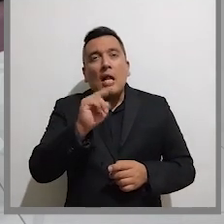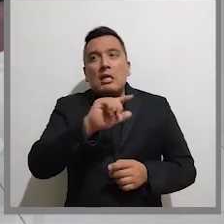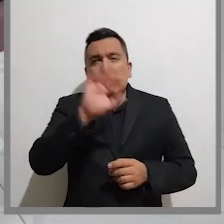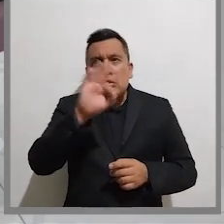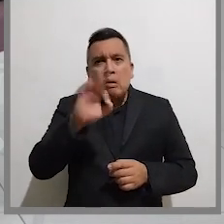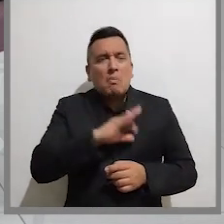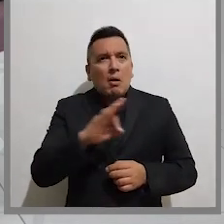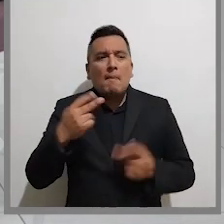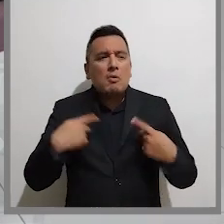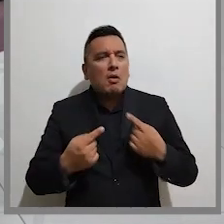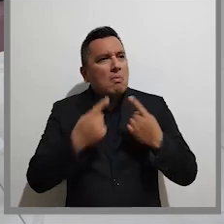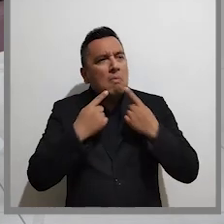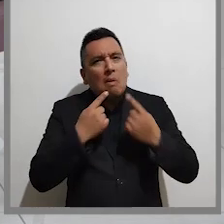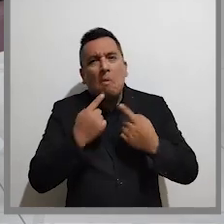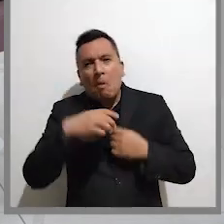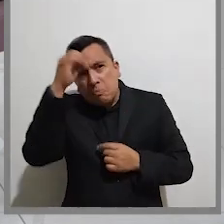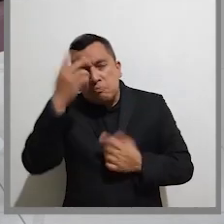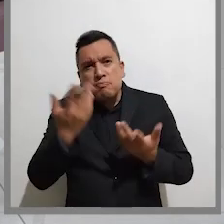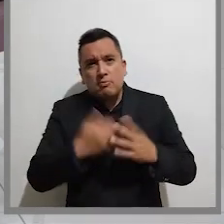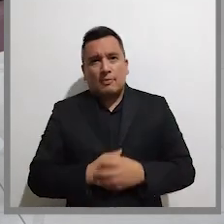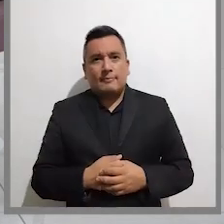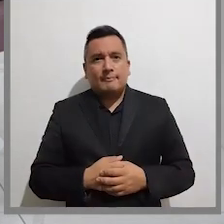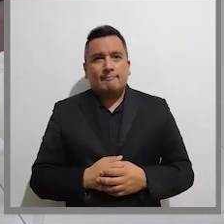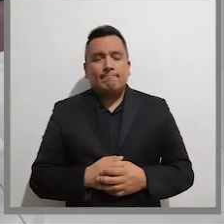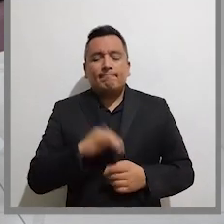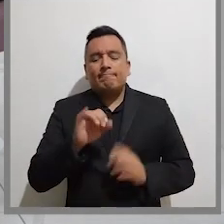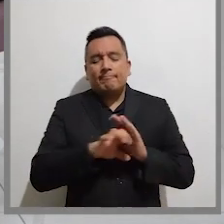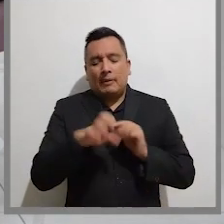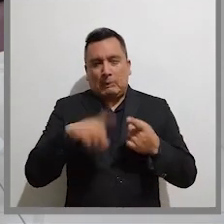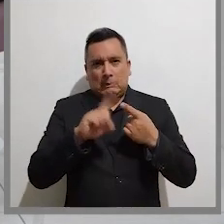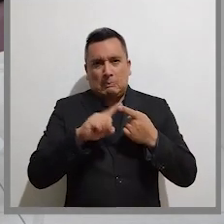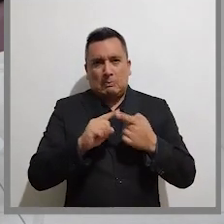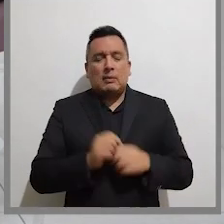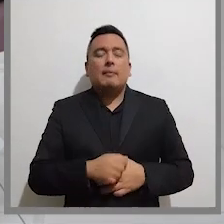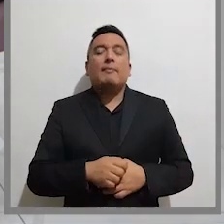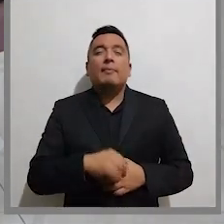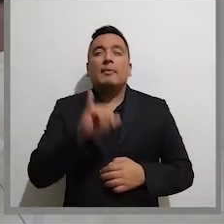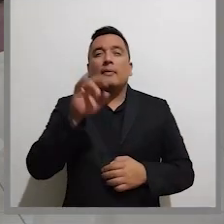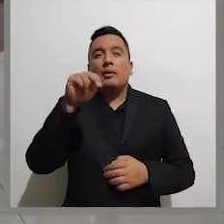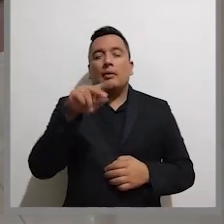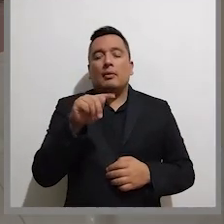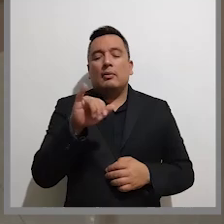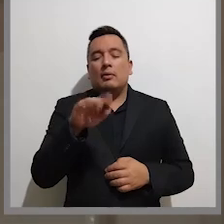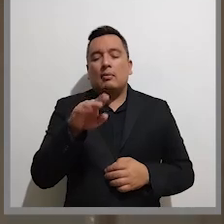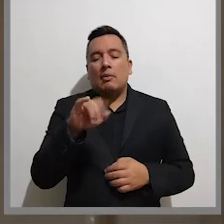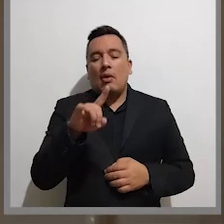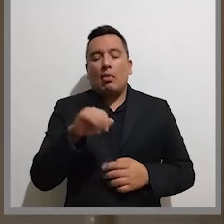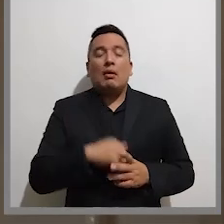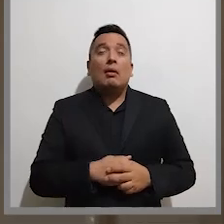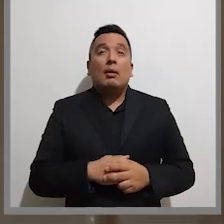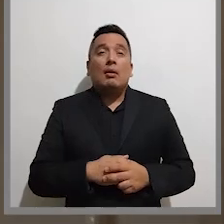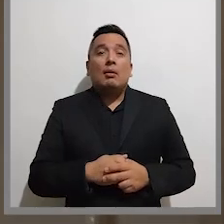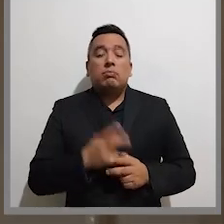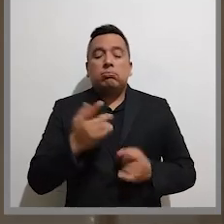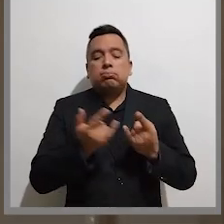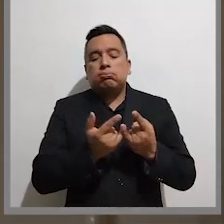puede platicar algunos de esos aspectos. Claro, por ejemplo, en esta serie Intimidad vamos a ver